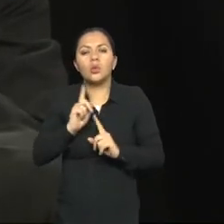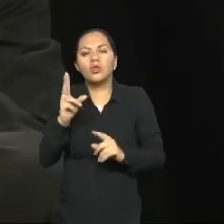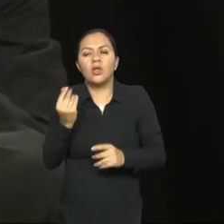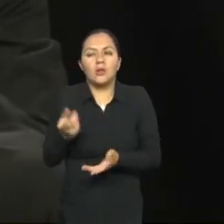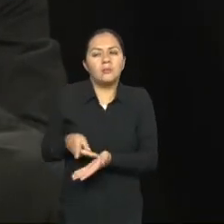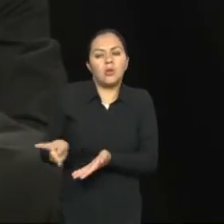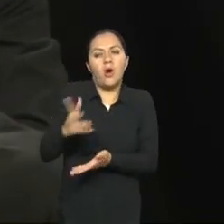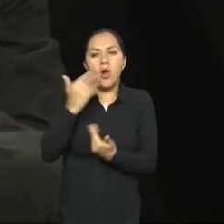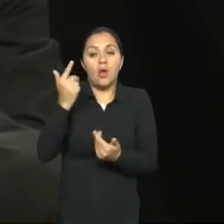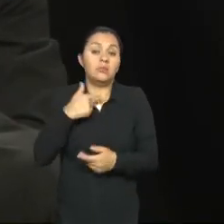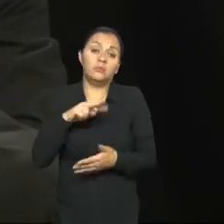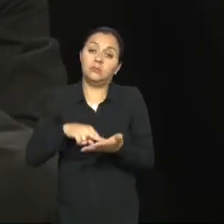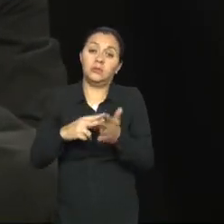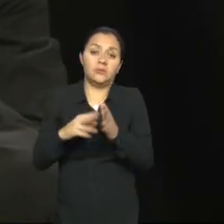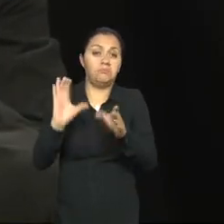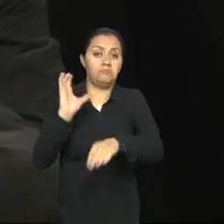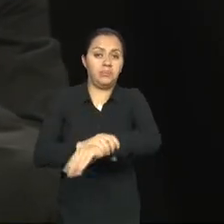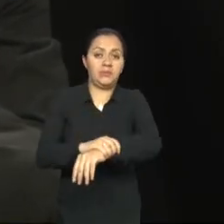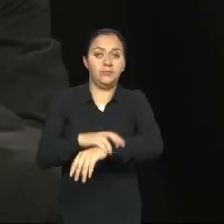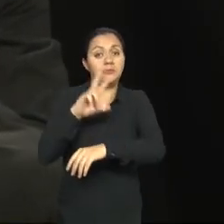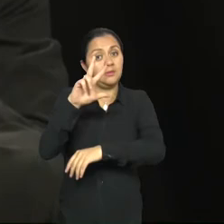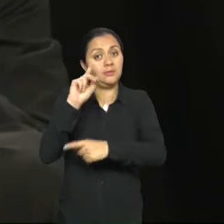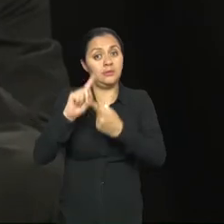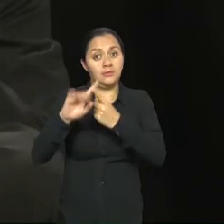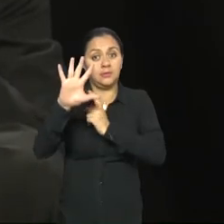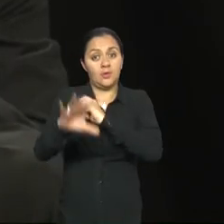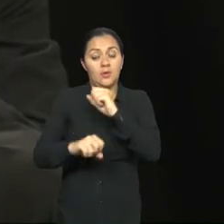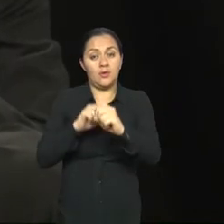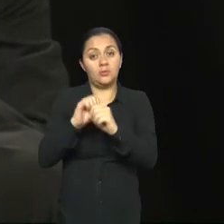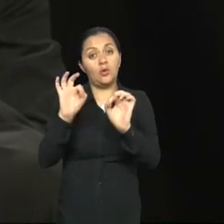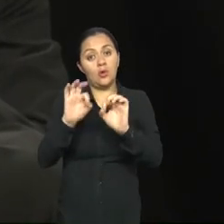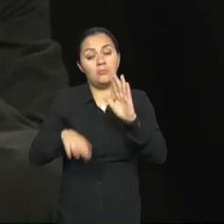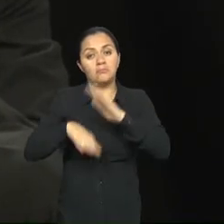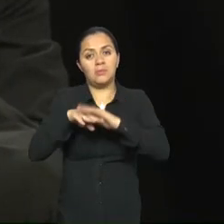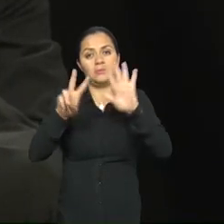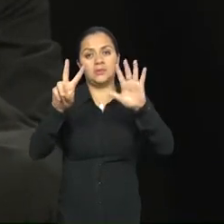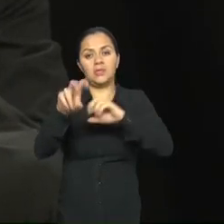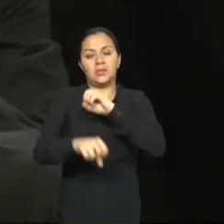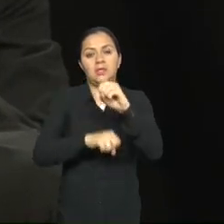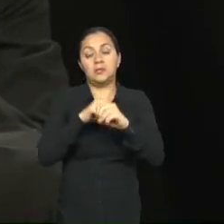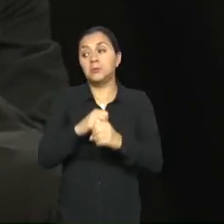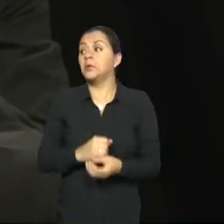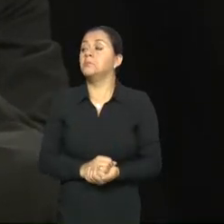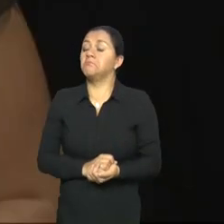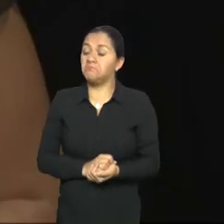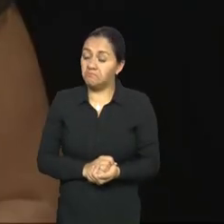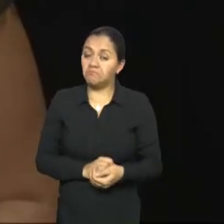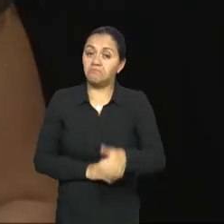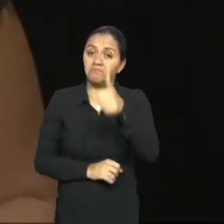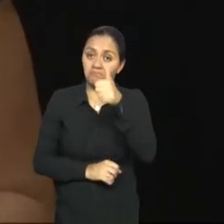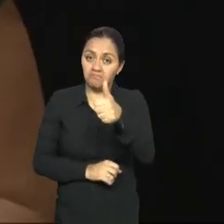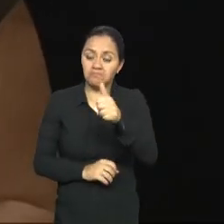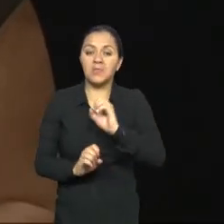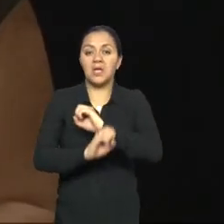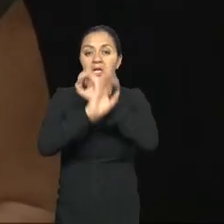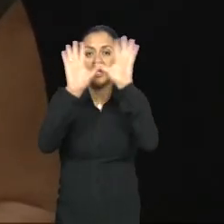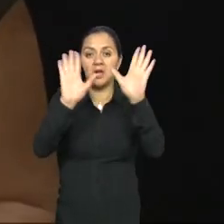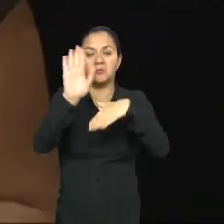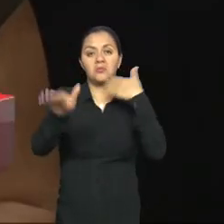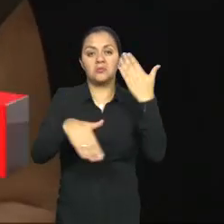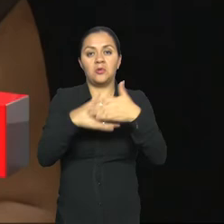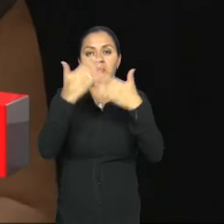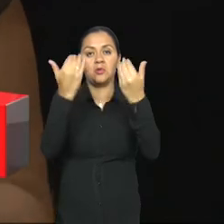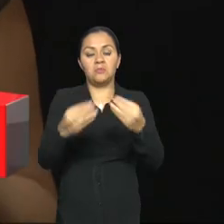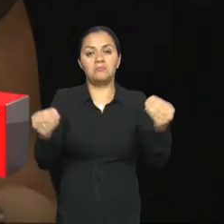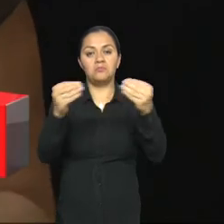desde 3 a 5 años o hasta 7 años. Ya penalizado. Estamos claros, ¿eh? Así es, muy bien, Santiago, ha sido muy claro realmente y nos